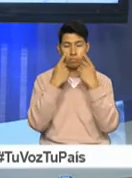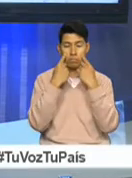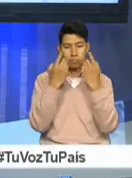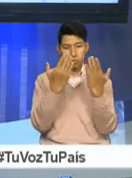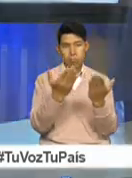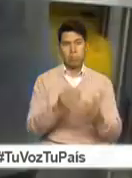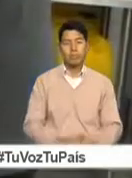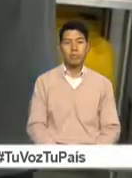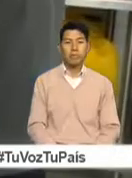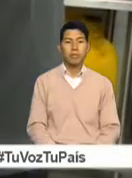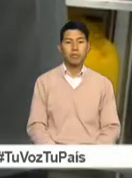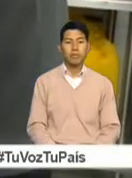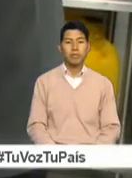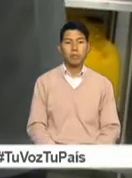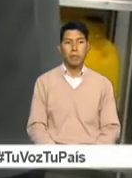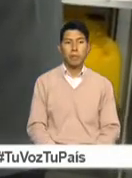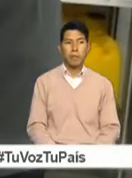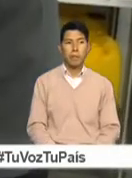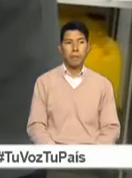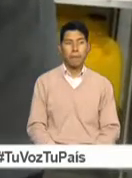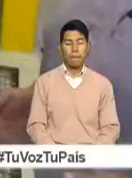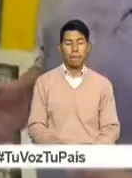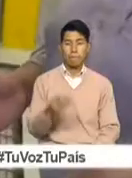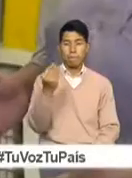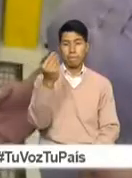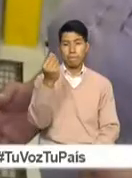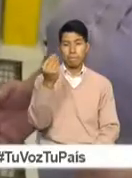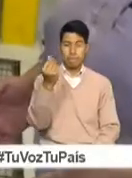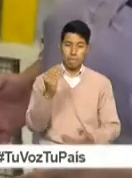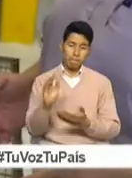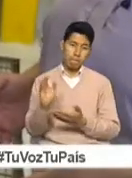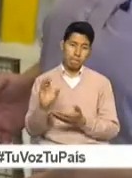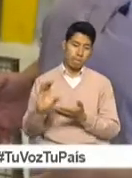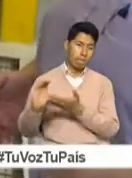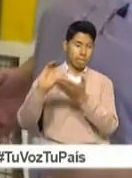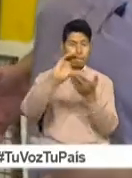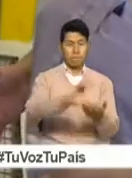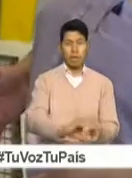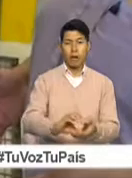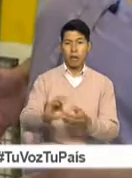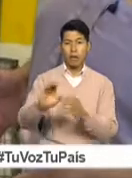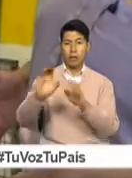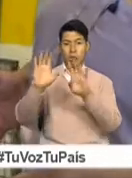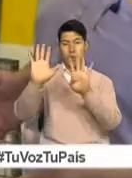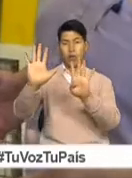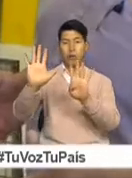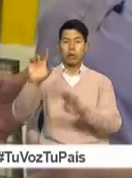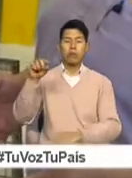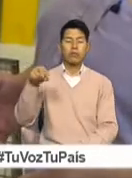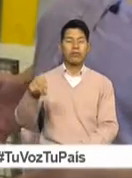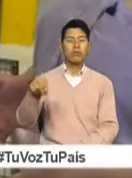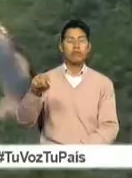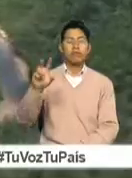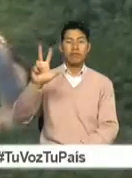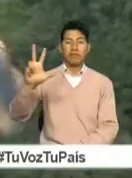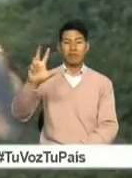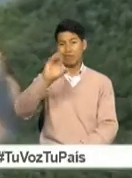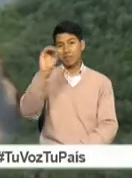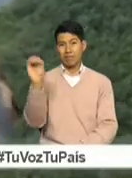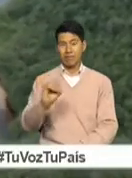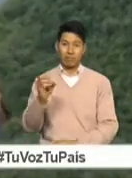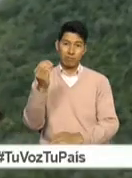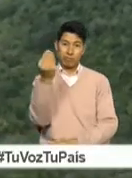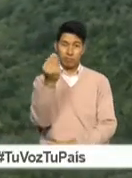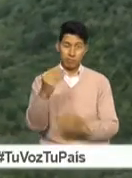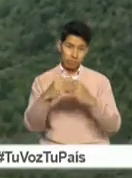nota a través de una inversión de 93 millones de dólares la empresa landing all operadora del proyecto minero ruta del